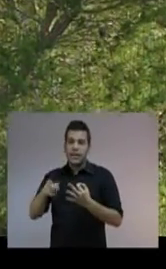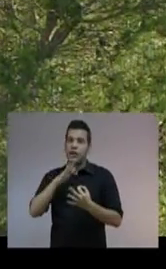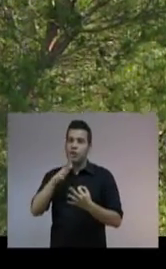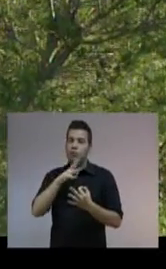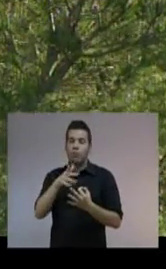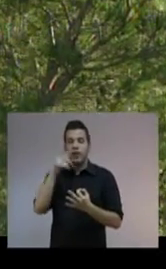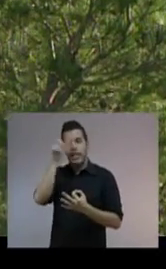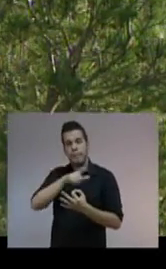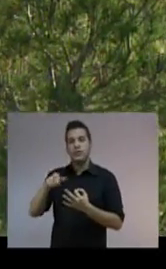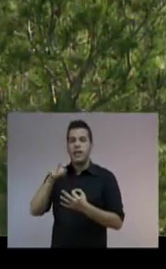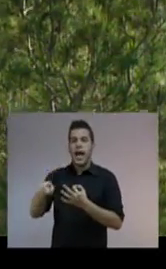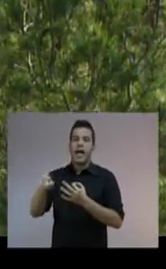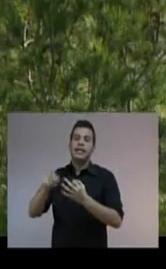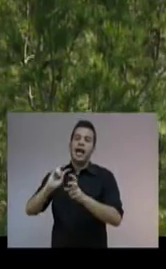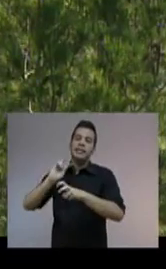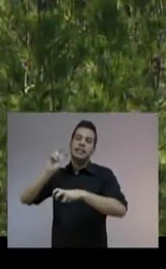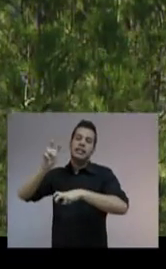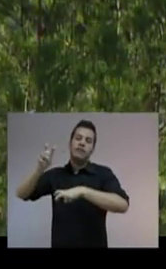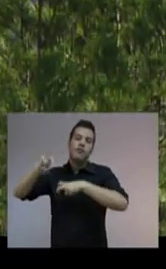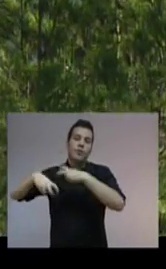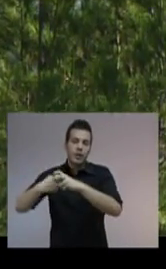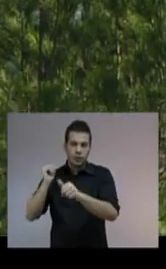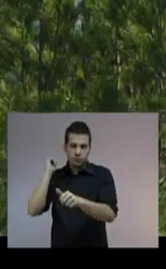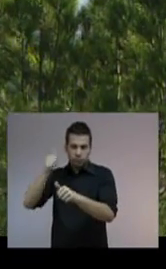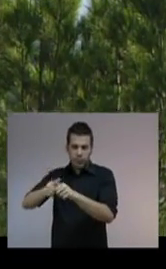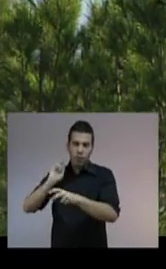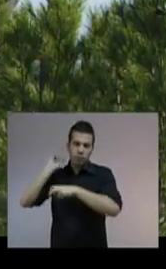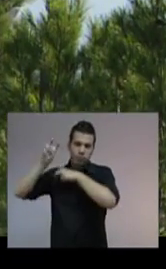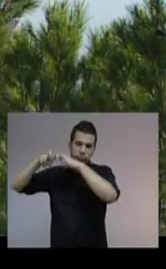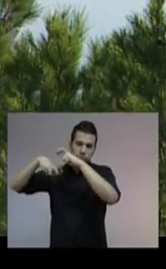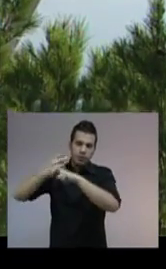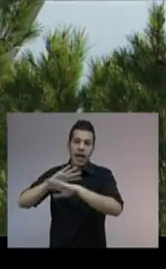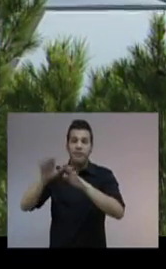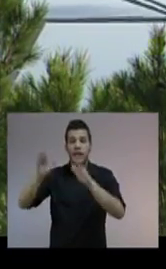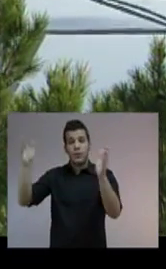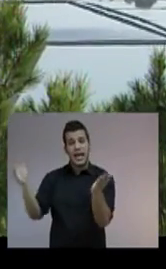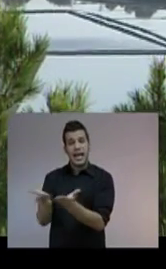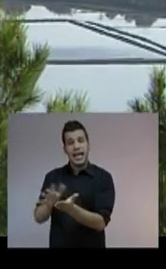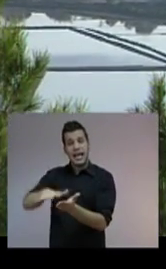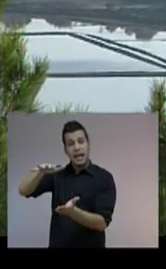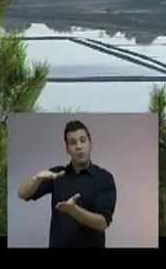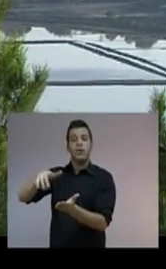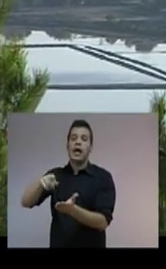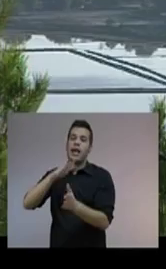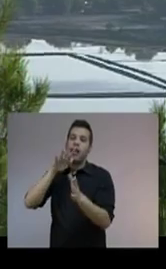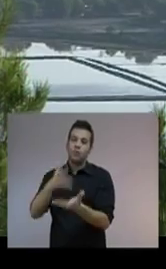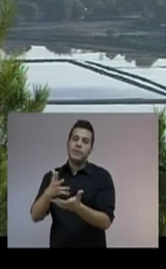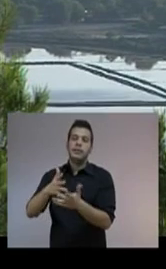hombre sobre el territorio desde tiempos remotos, consiguiendo convertir una antigua laguna interior en los actuales